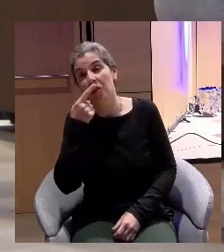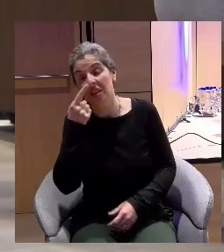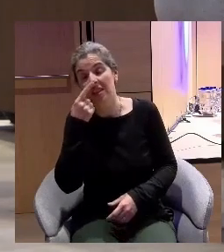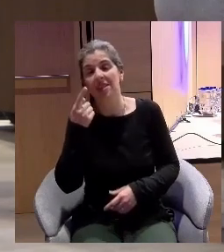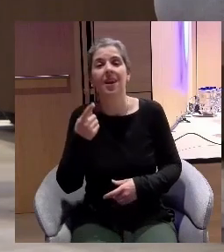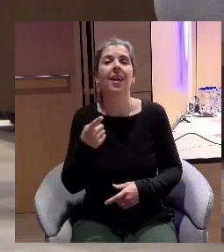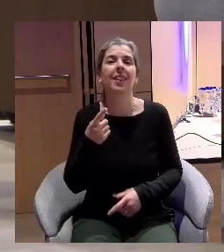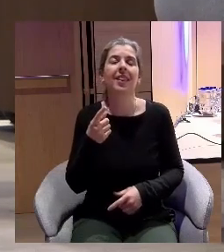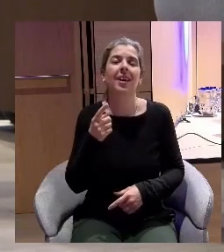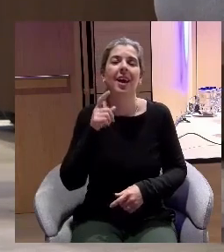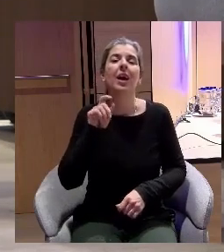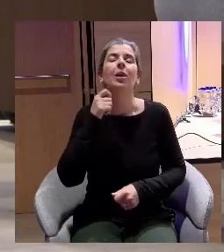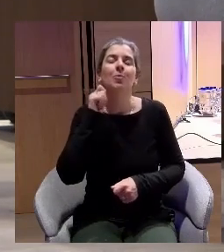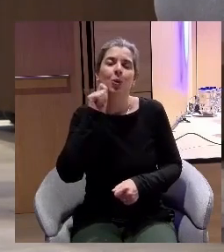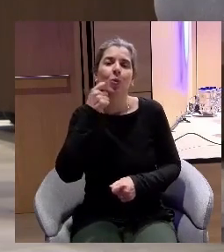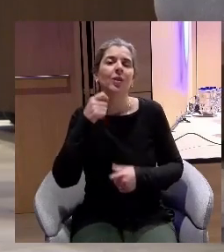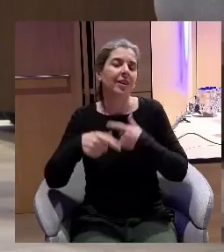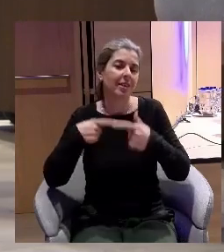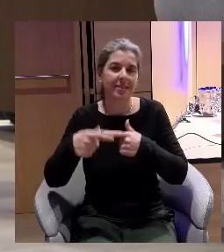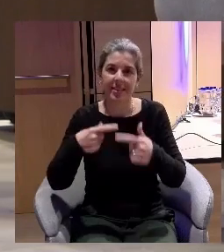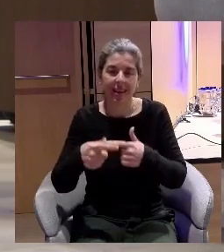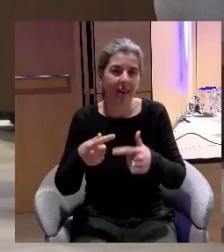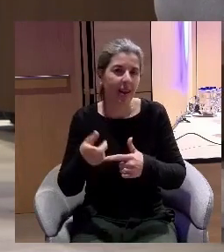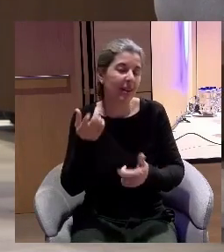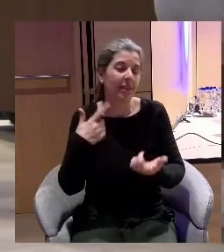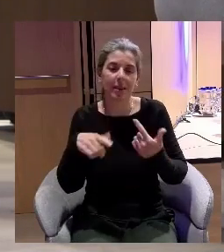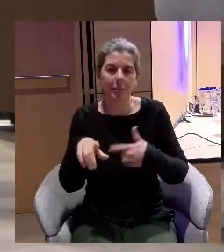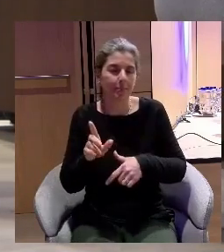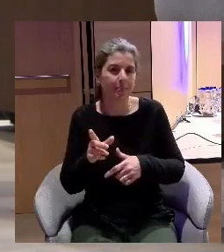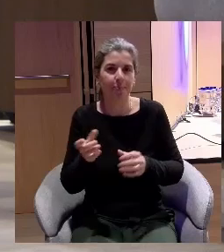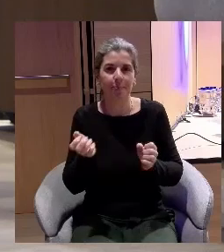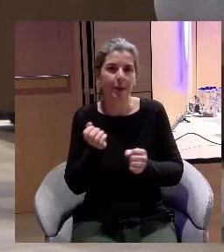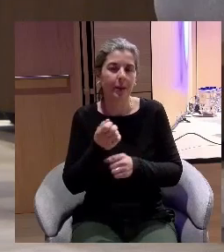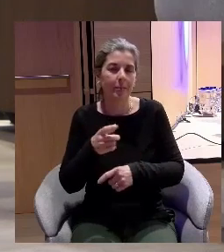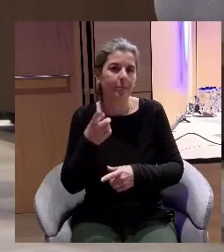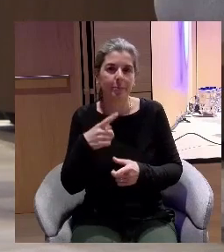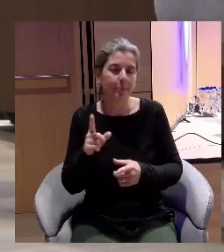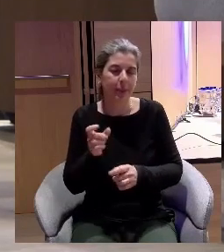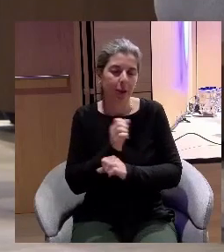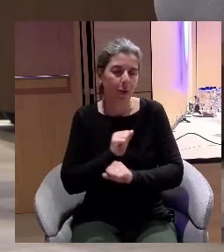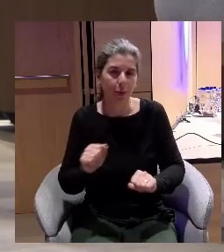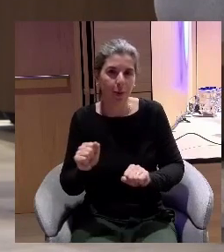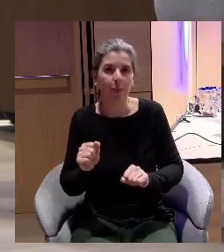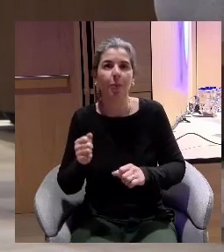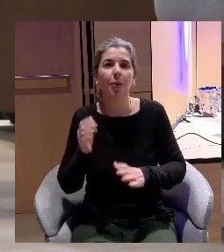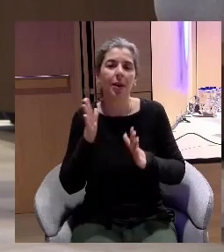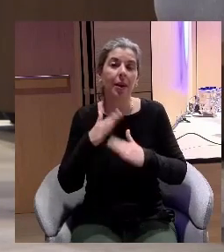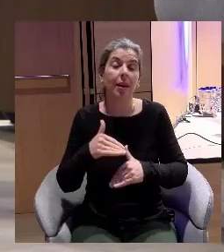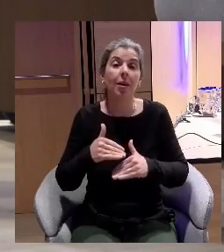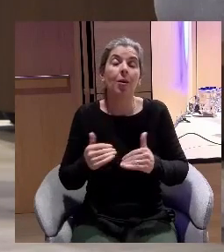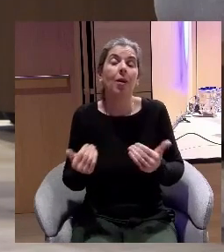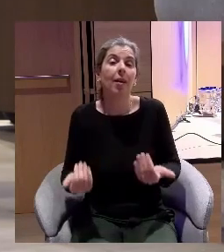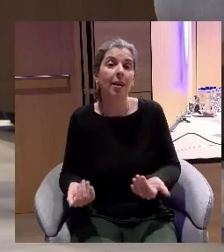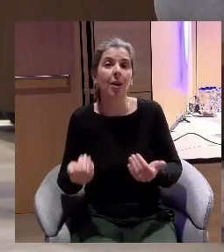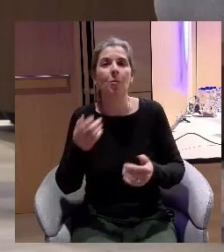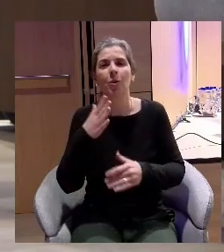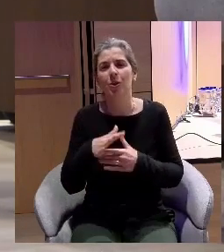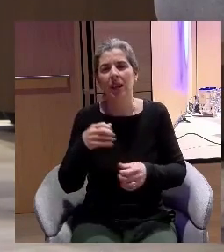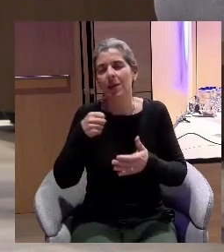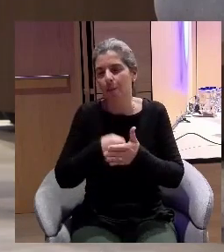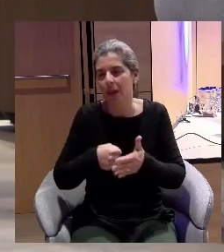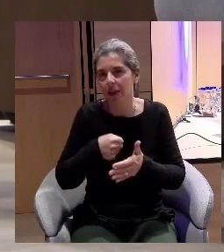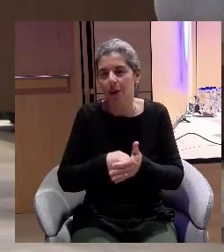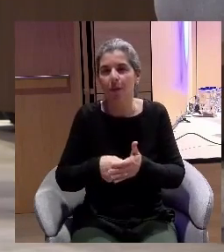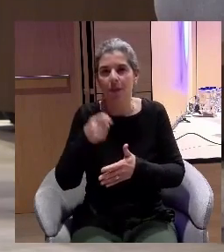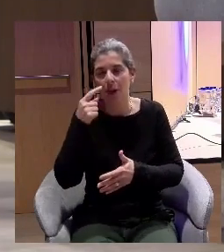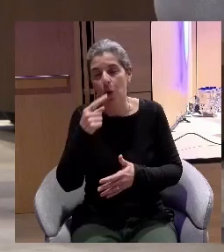seguir ensayando hipótesis o explicaciones y formas de abordar esos desafíos que salen de esos números que nos